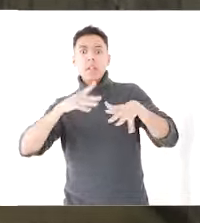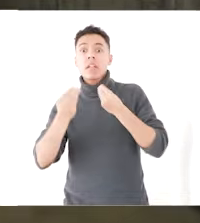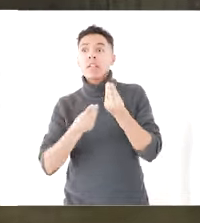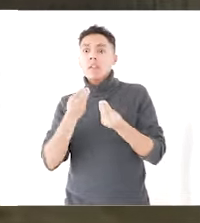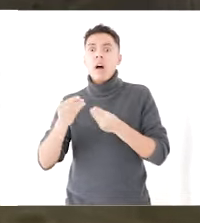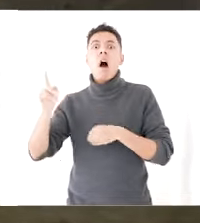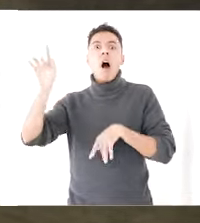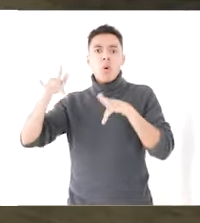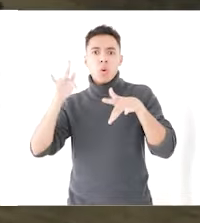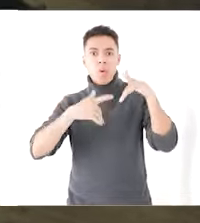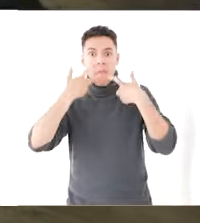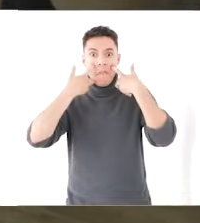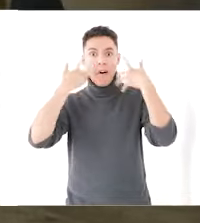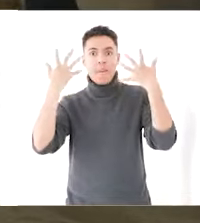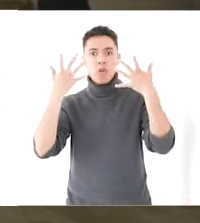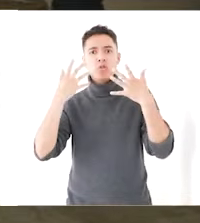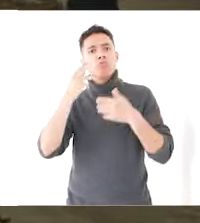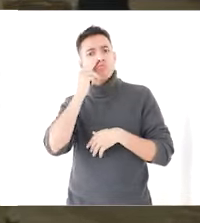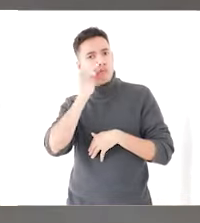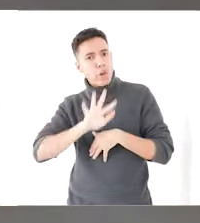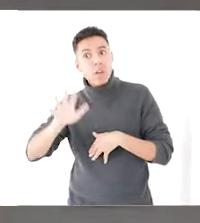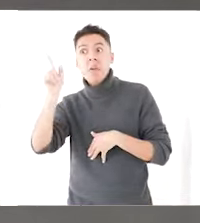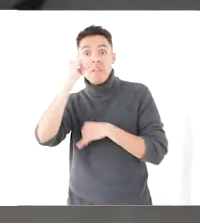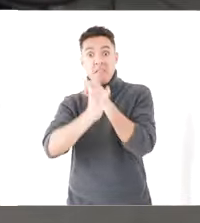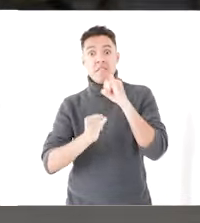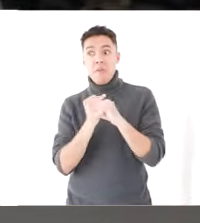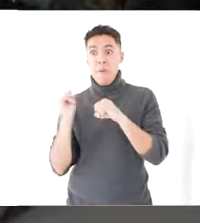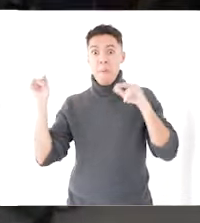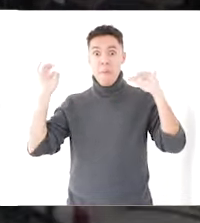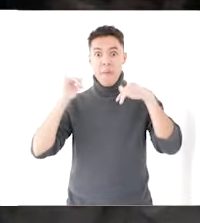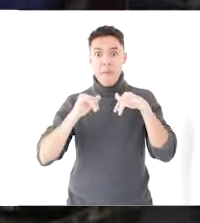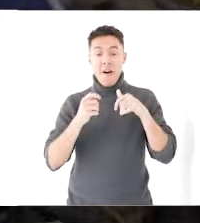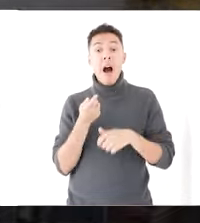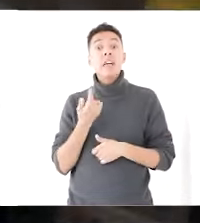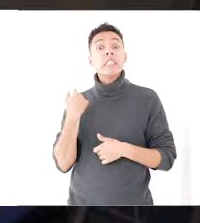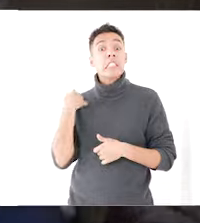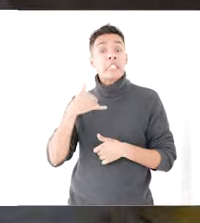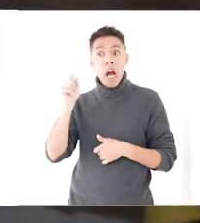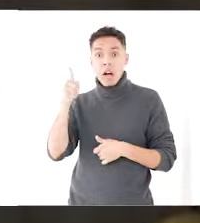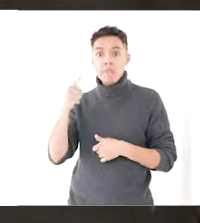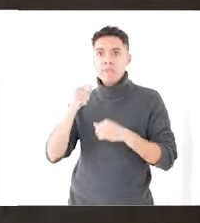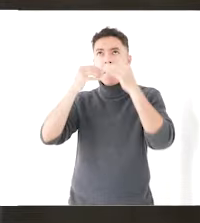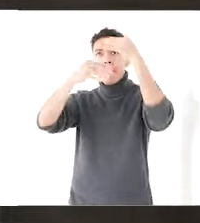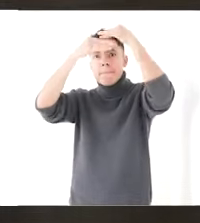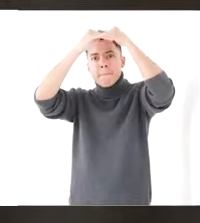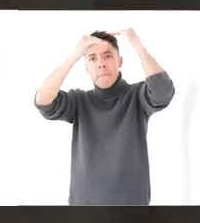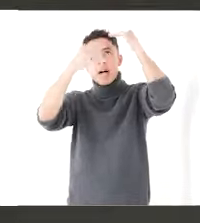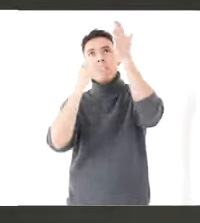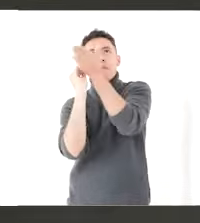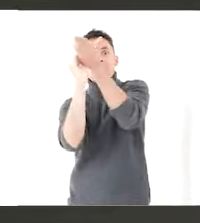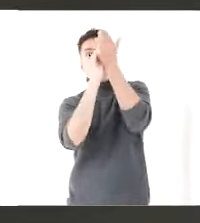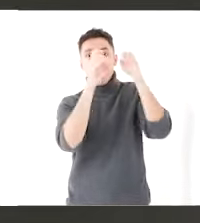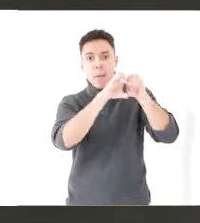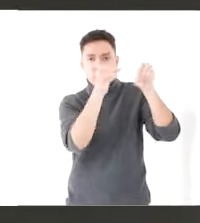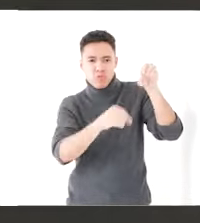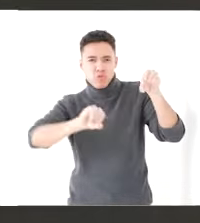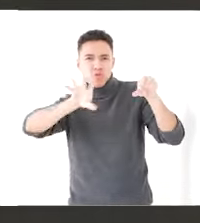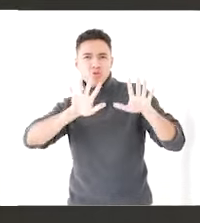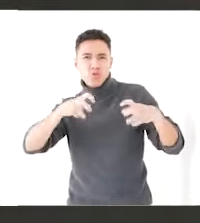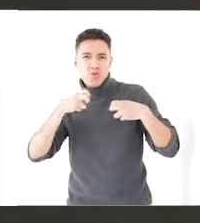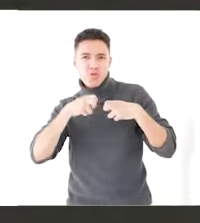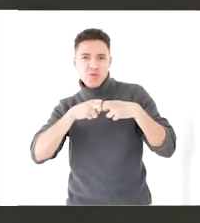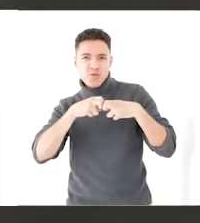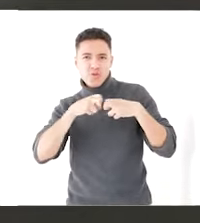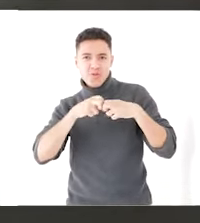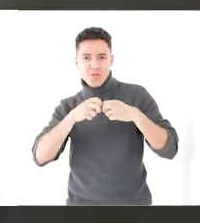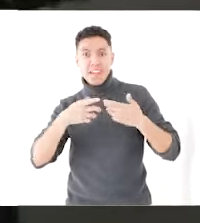región que recibirá artistas locales, nacionales e internacionales. En este momento ya se realizó la instalación de la nueva cubierta, se instaló